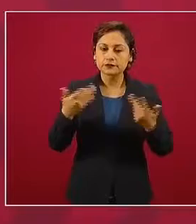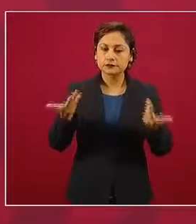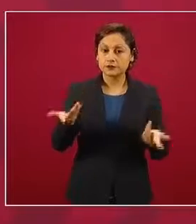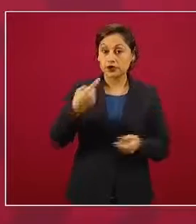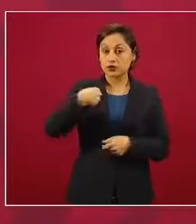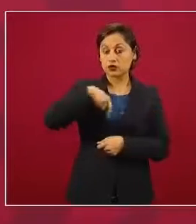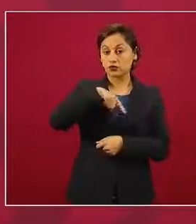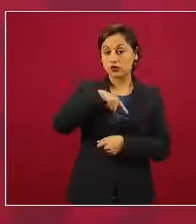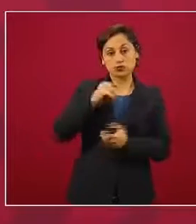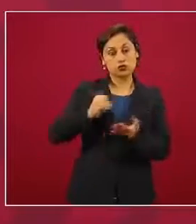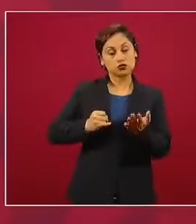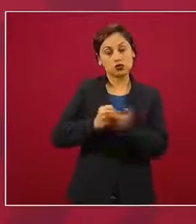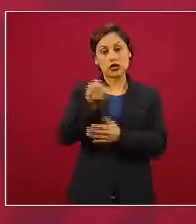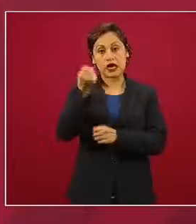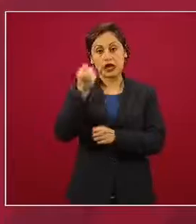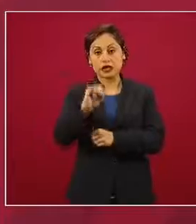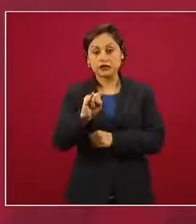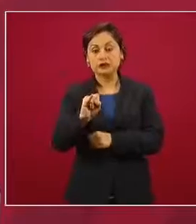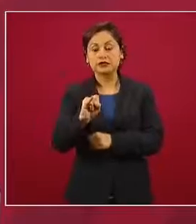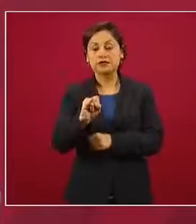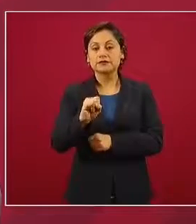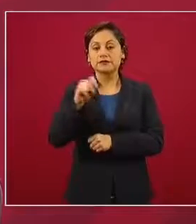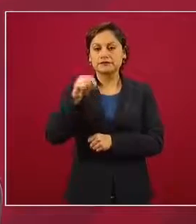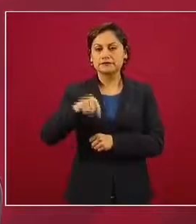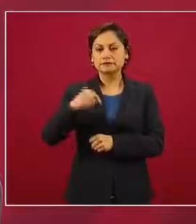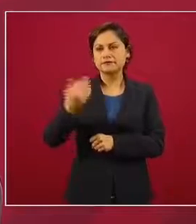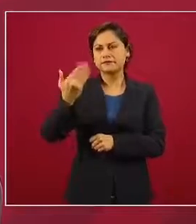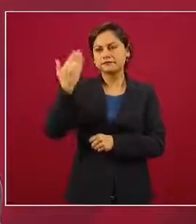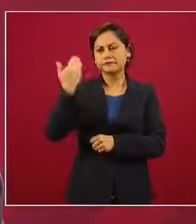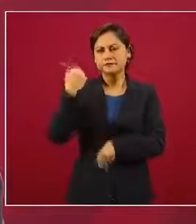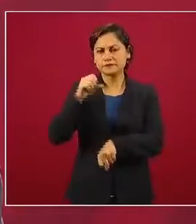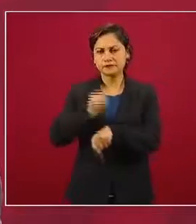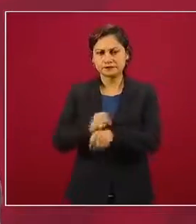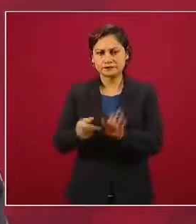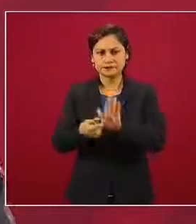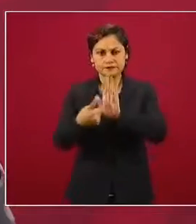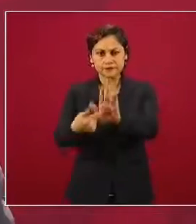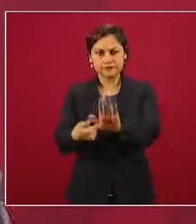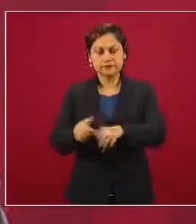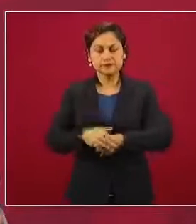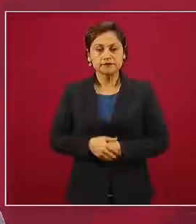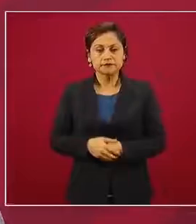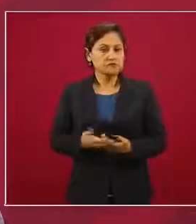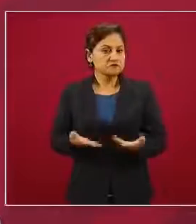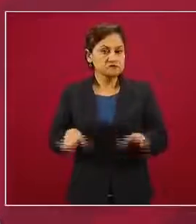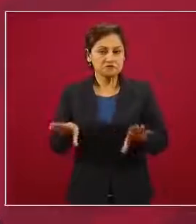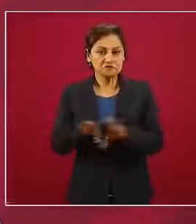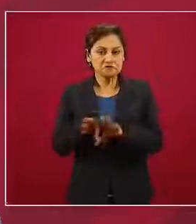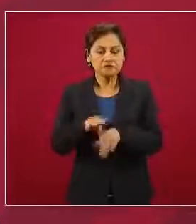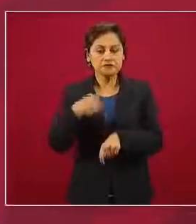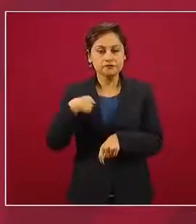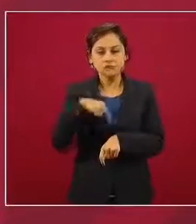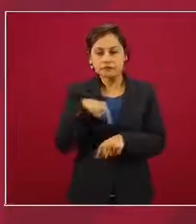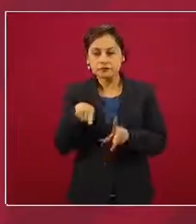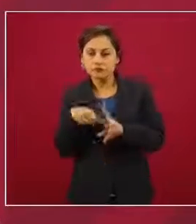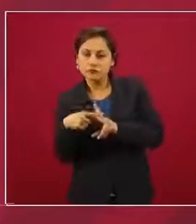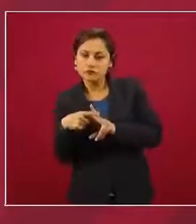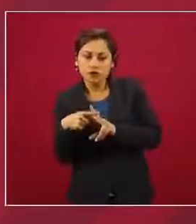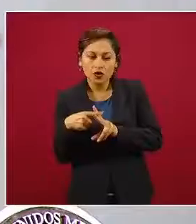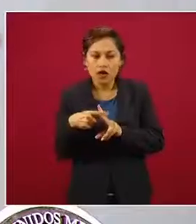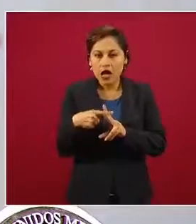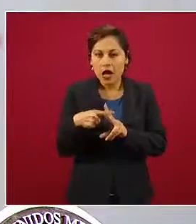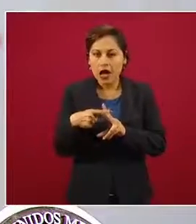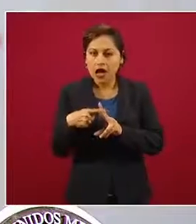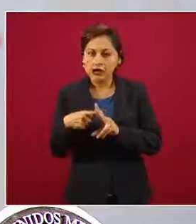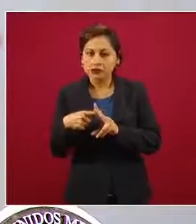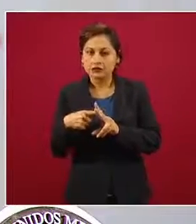apertura gradual, como se presentó aquí hace un par de semanas, es tener un balance apropiado entre